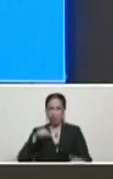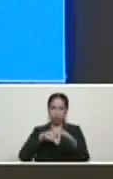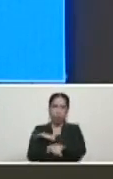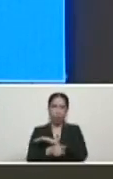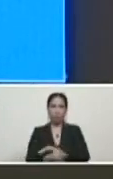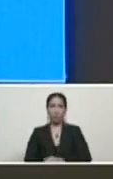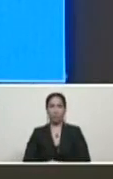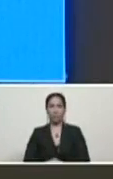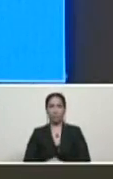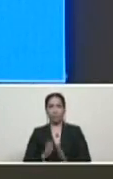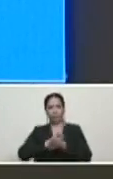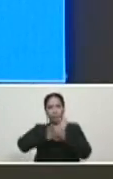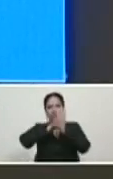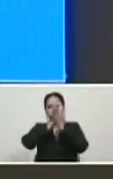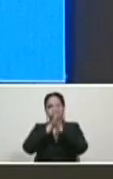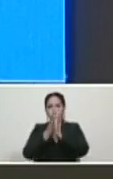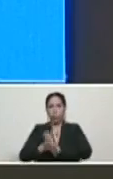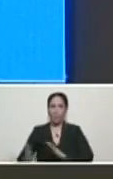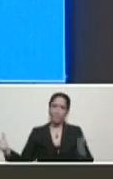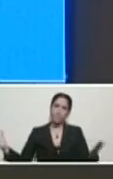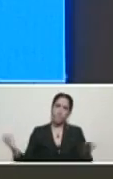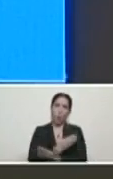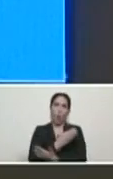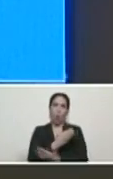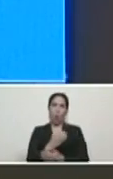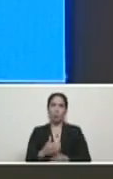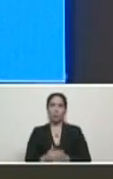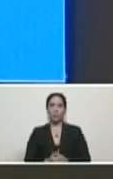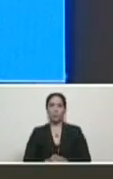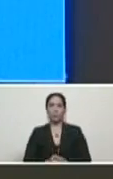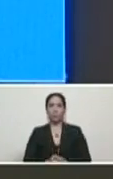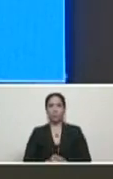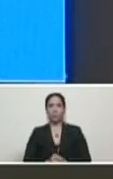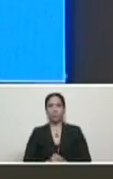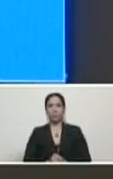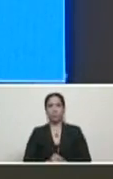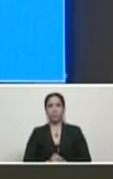y destruir, y destruir.